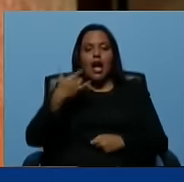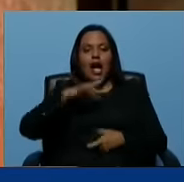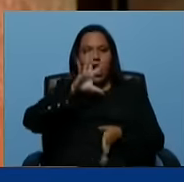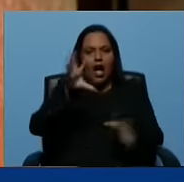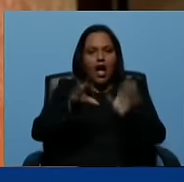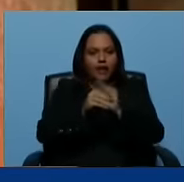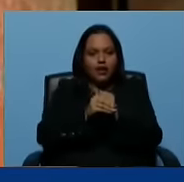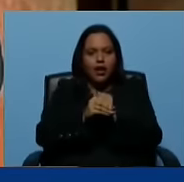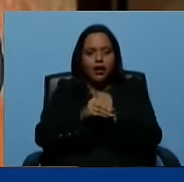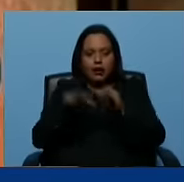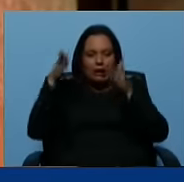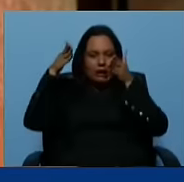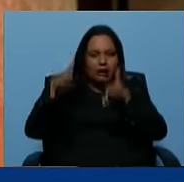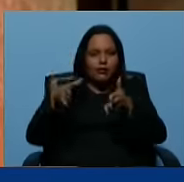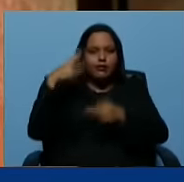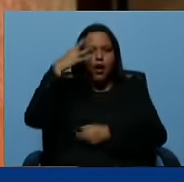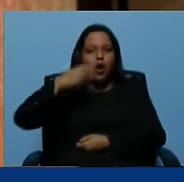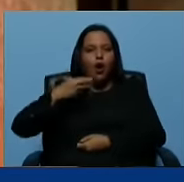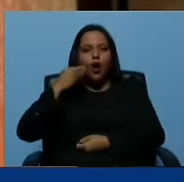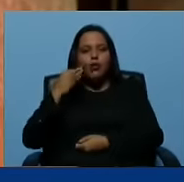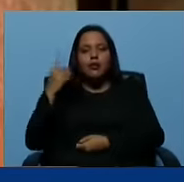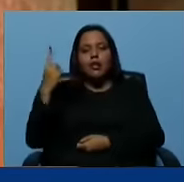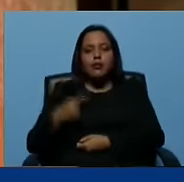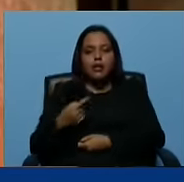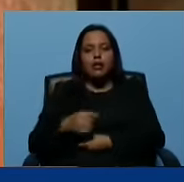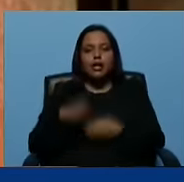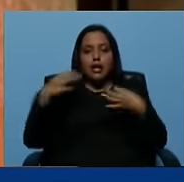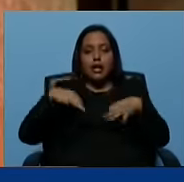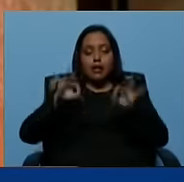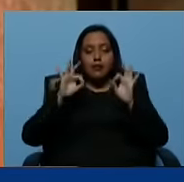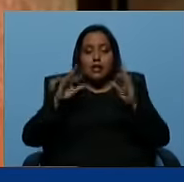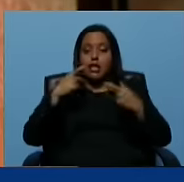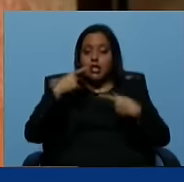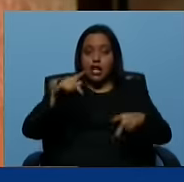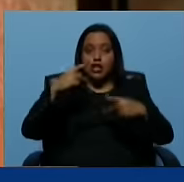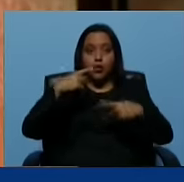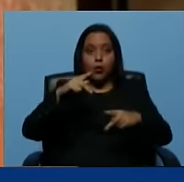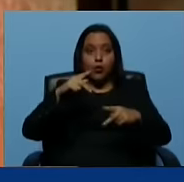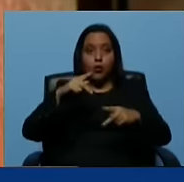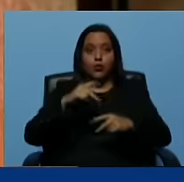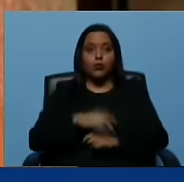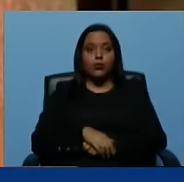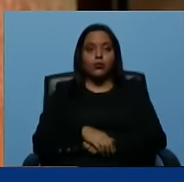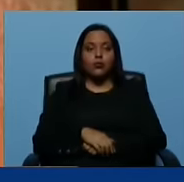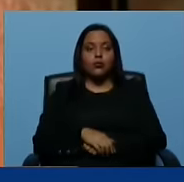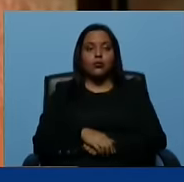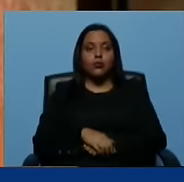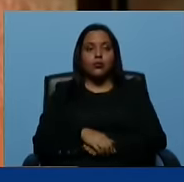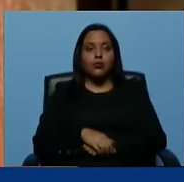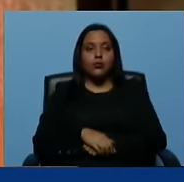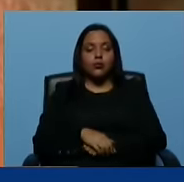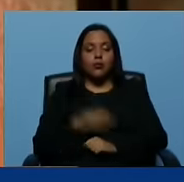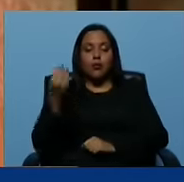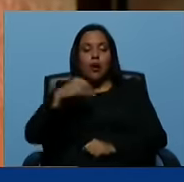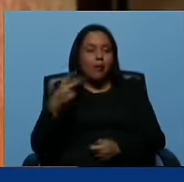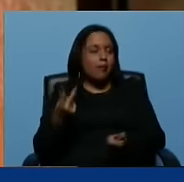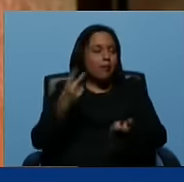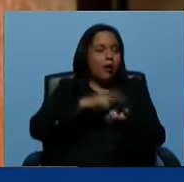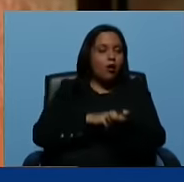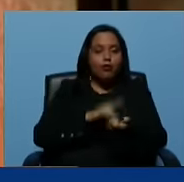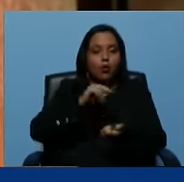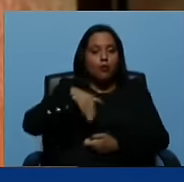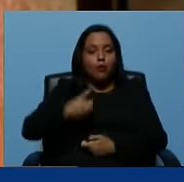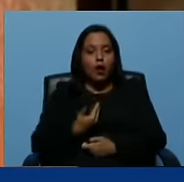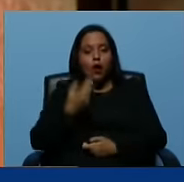la pubertad, la adolescencia y la juventud, sobre todo TikTok, con el agravante de que ni siquiera puede el ser